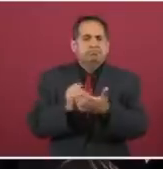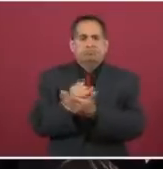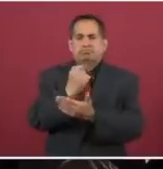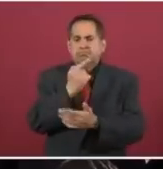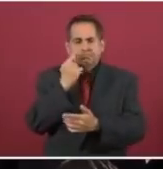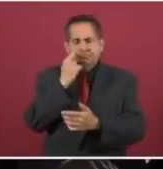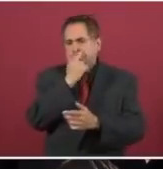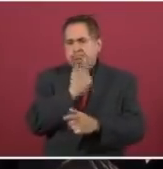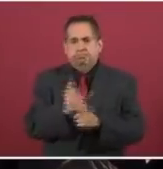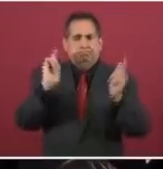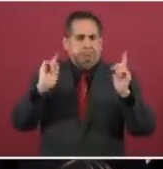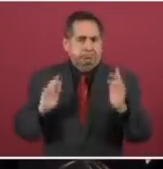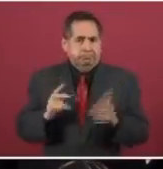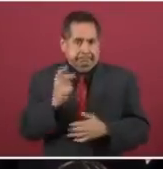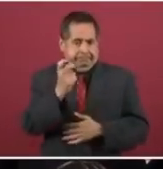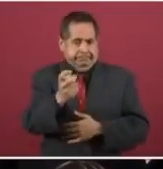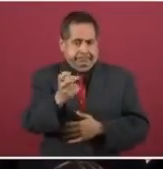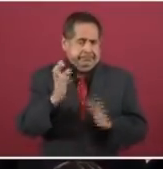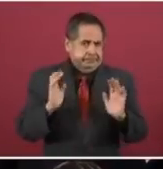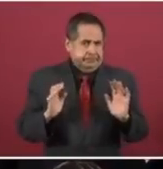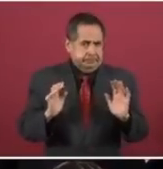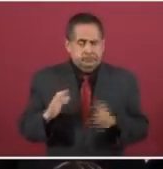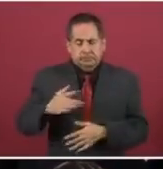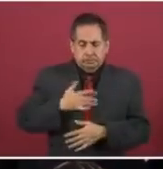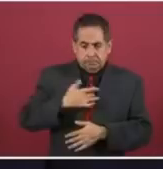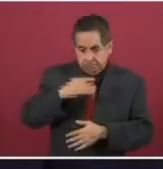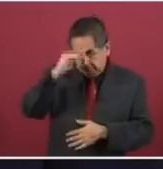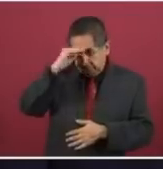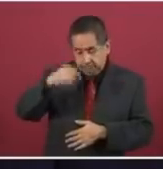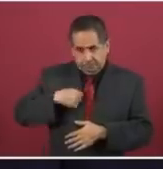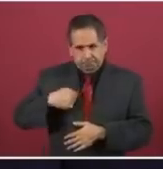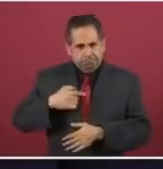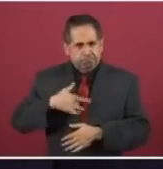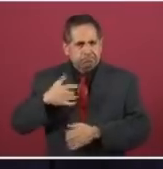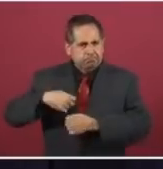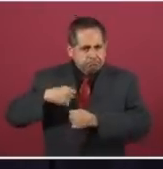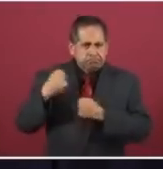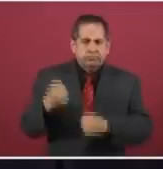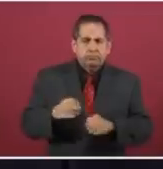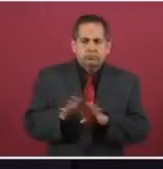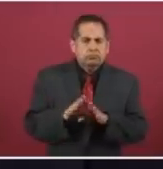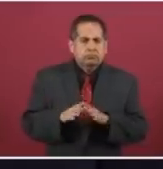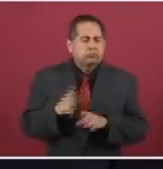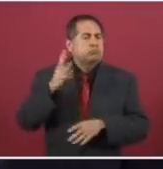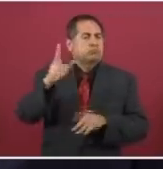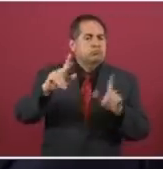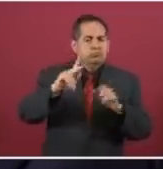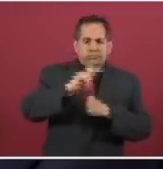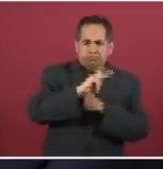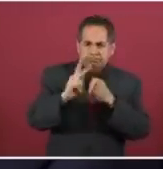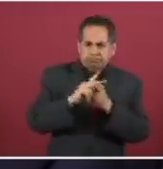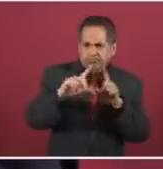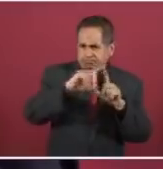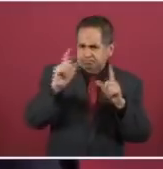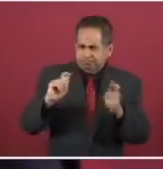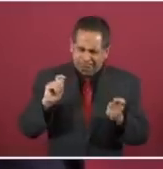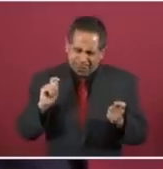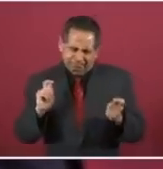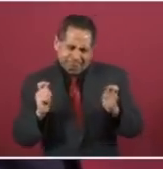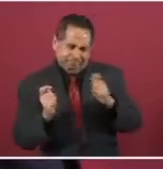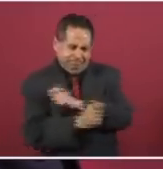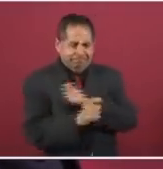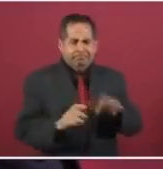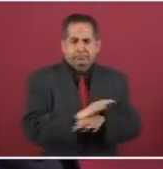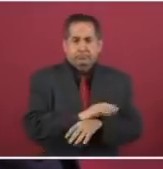Pero estoy seguro que vamos a transformar al país. Finalmente, el presidente